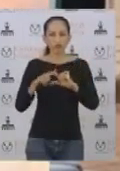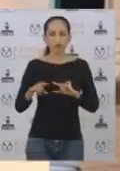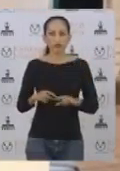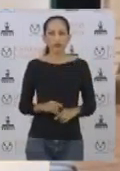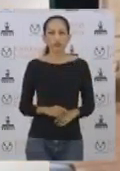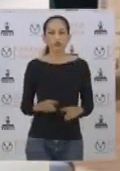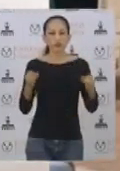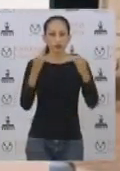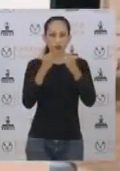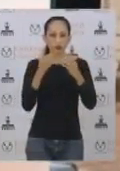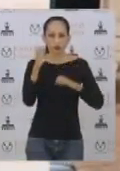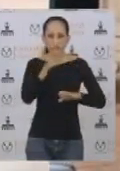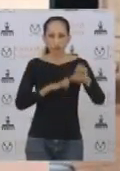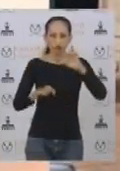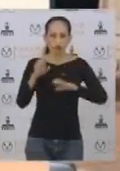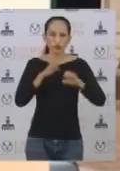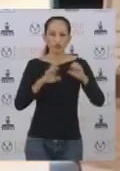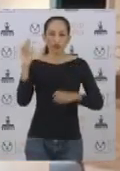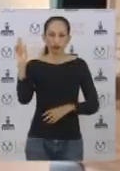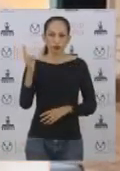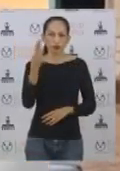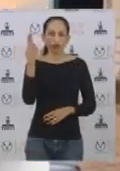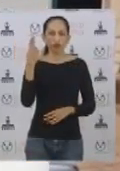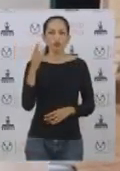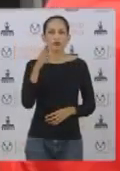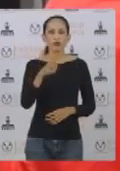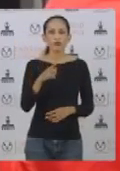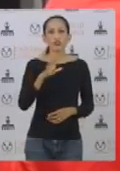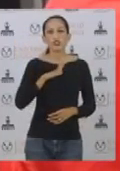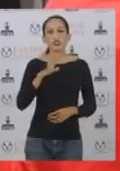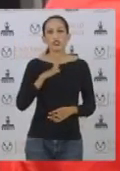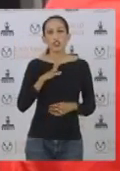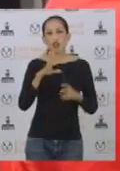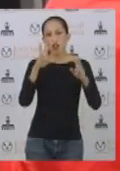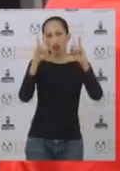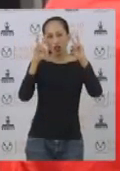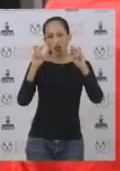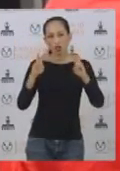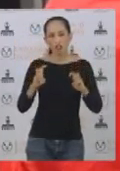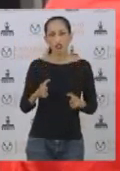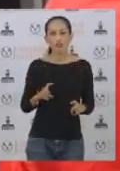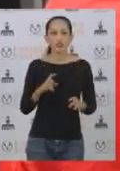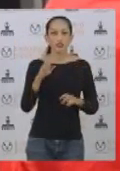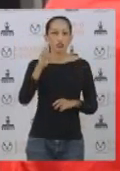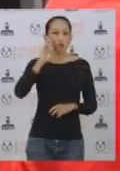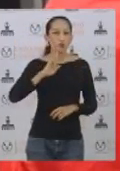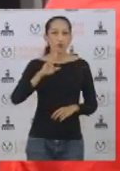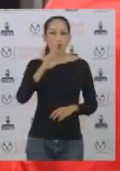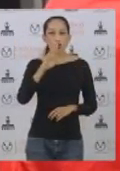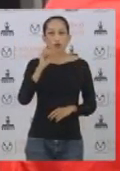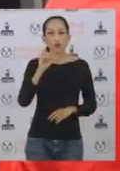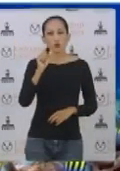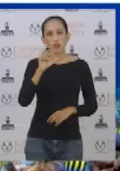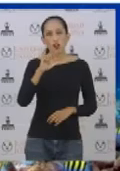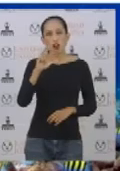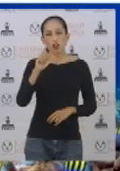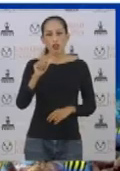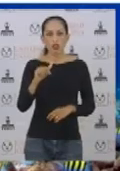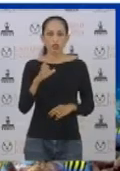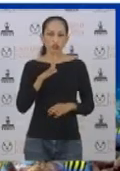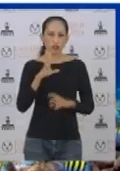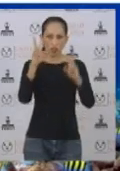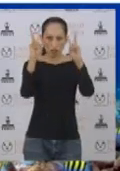El Instituto de Ecología Aplicada de la Universidad Autónoma de Tamaulipas llevó a cabo el seminario impartido por la doctora Rosalía Aguilar Medrano. El tema